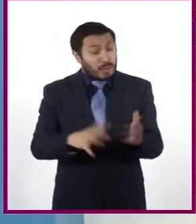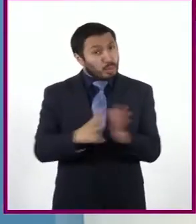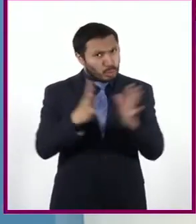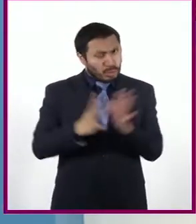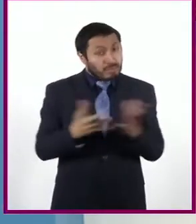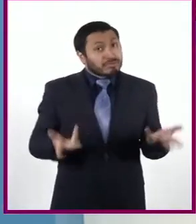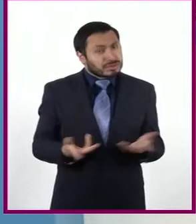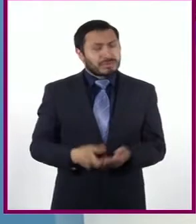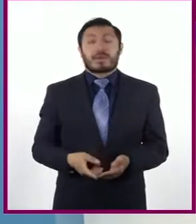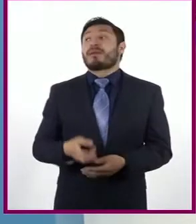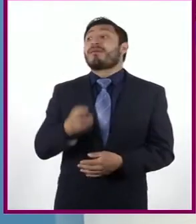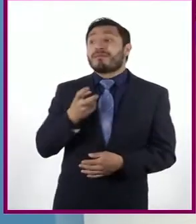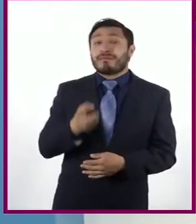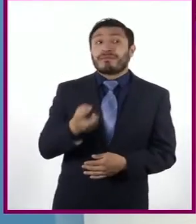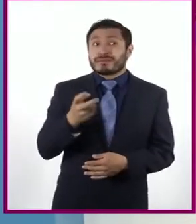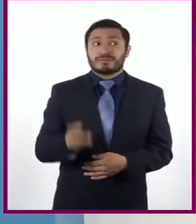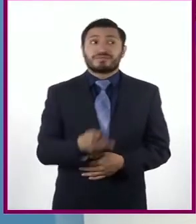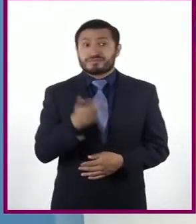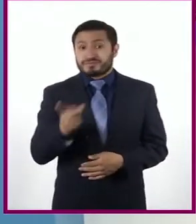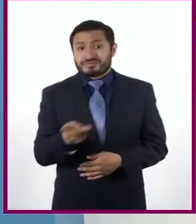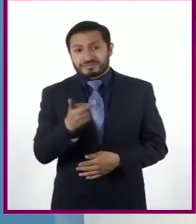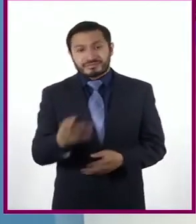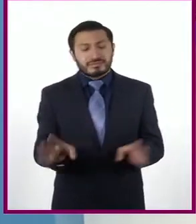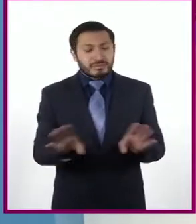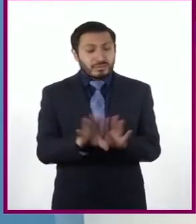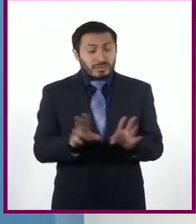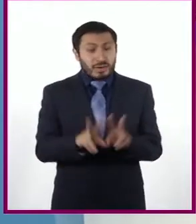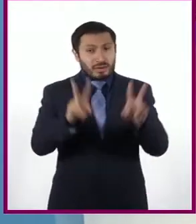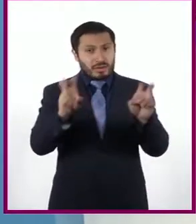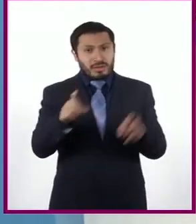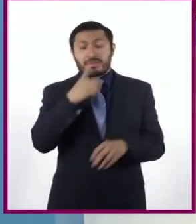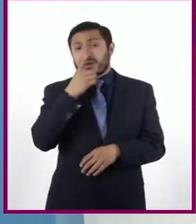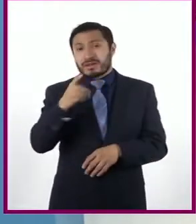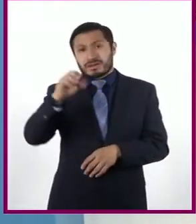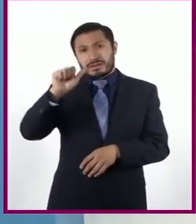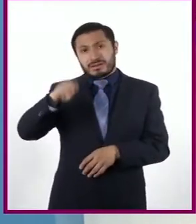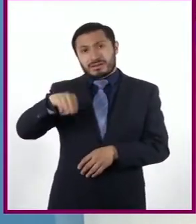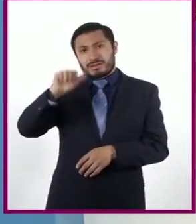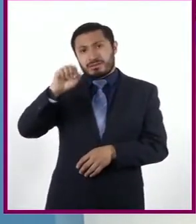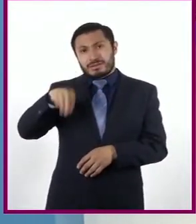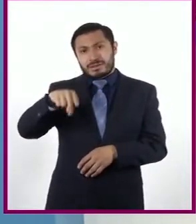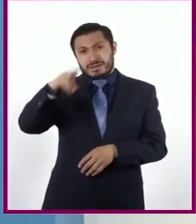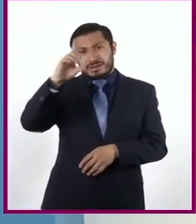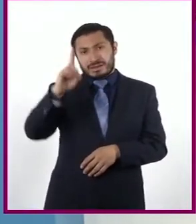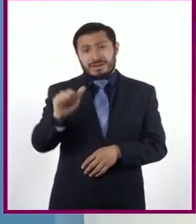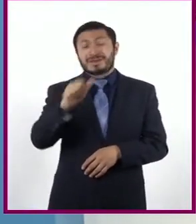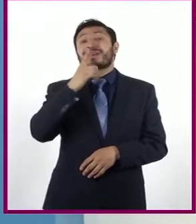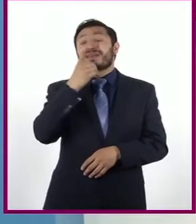esa es una pregunta que se relaciona mucho con lo que nos comenta Amanda, quien